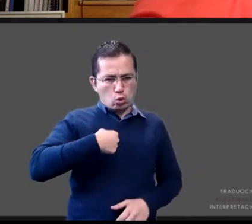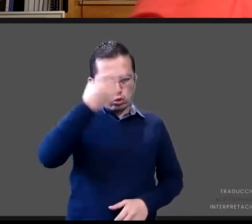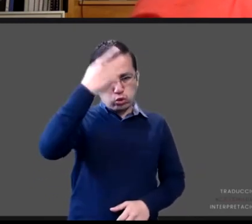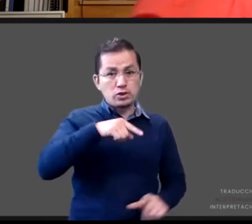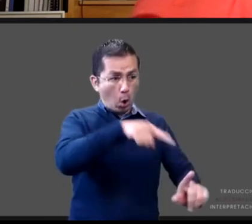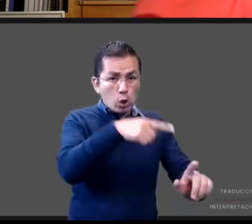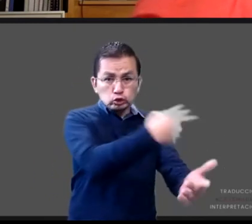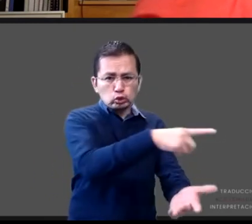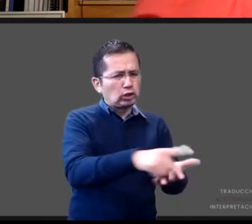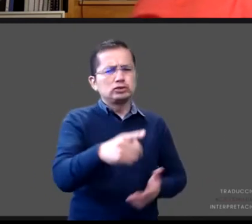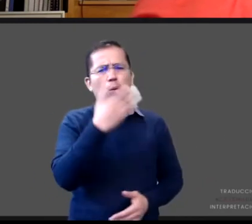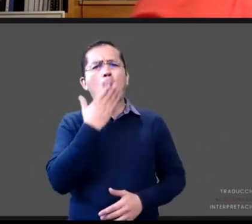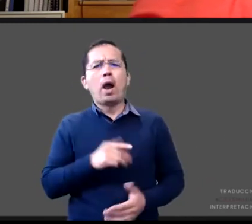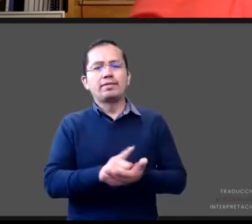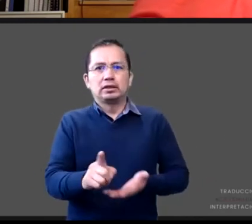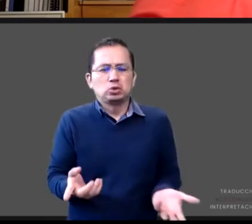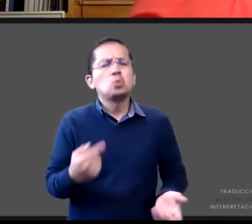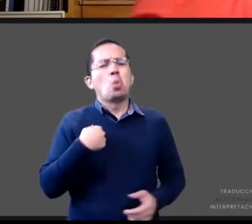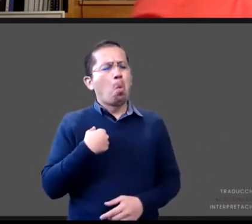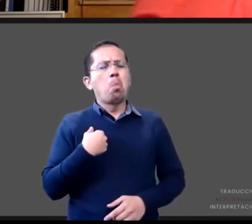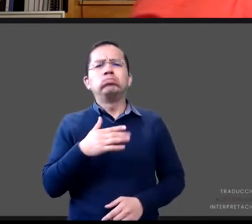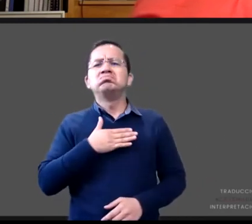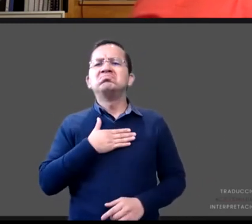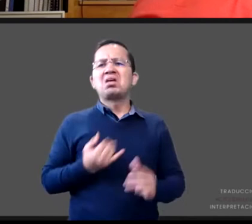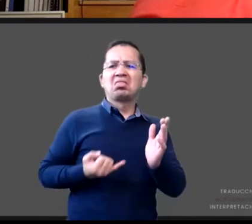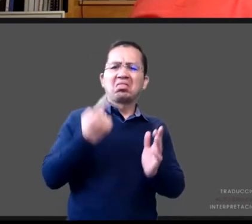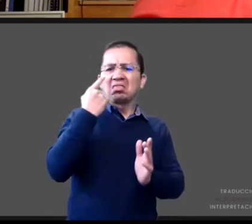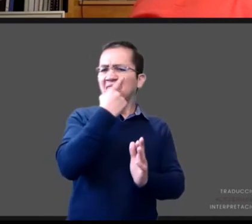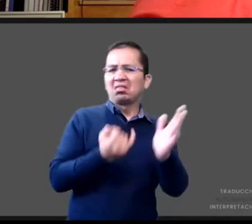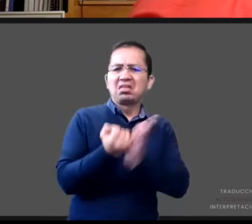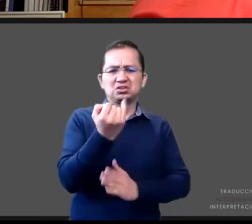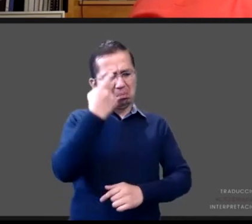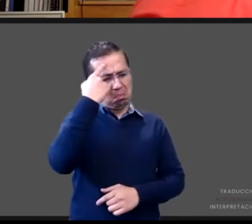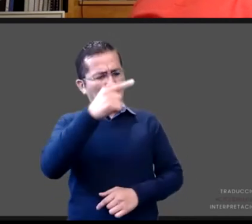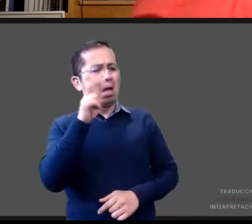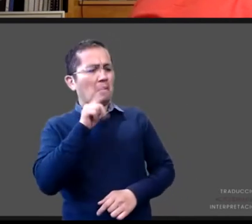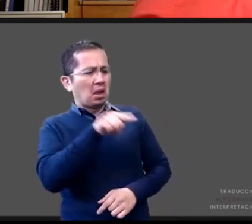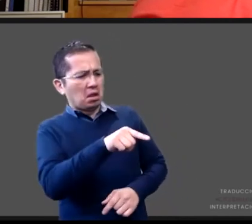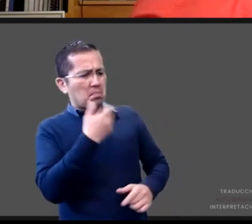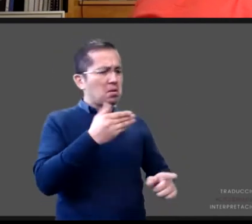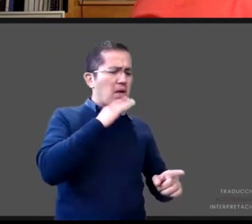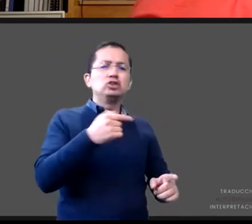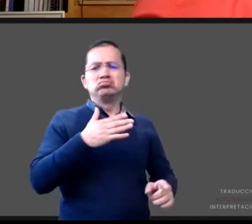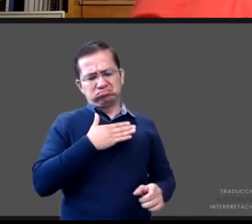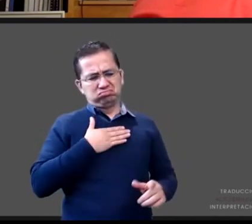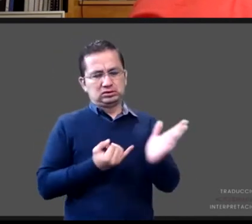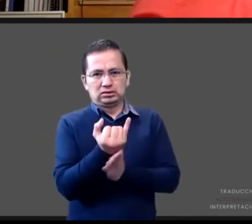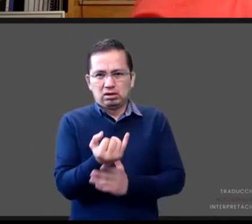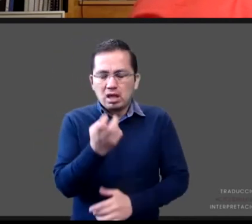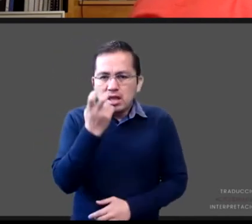y por eso yo debo poder determinar qué es lo que yo creo que les va a hacer bien y lo que les va a hacer mal.